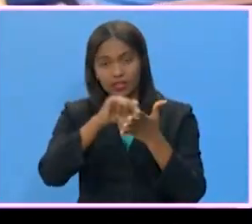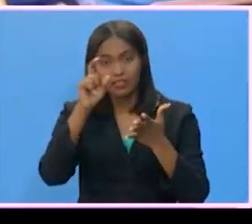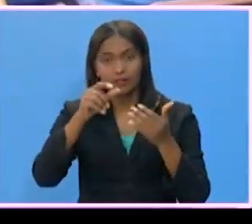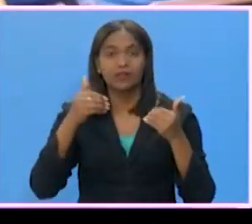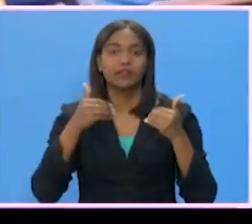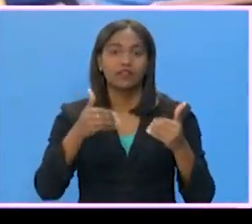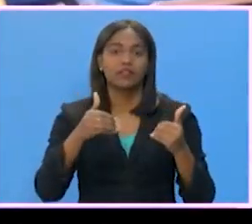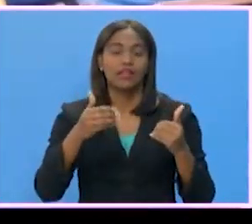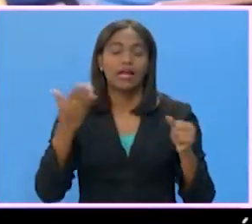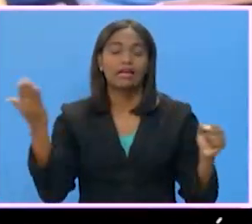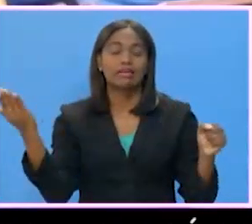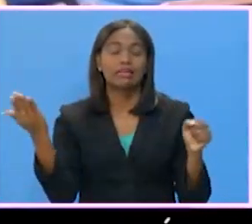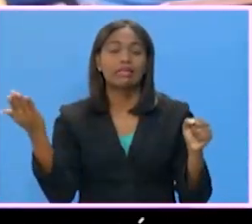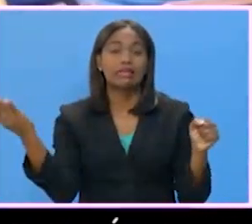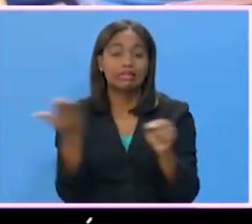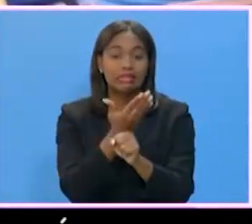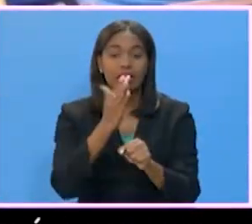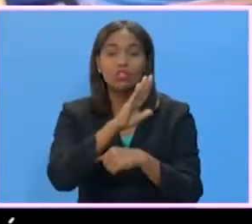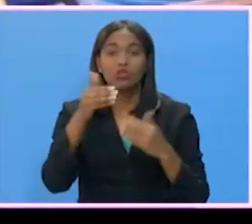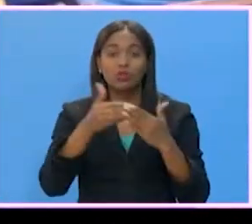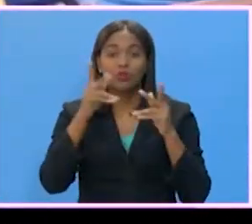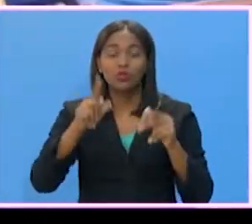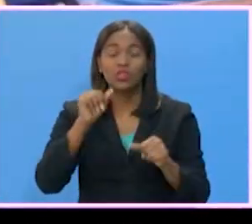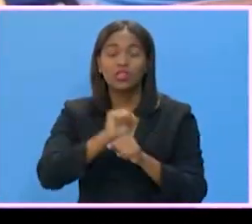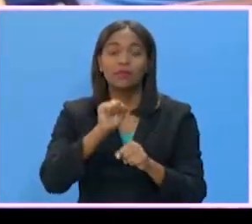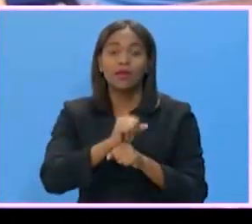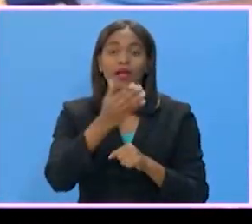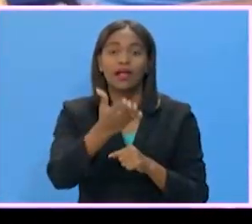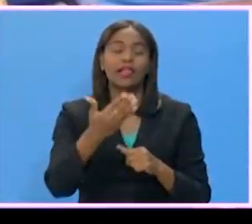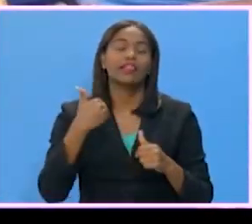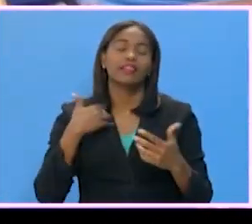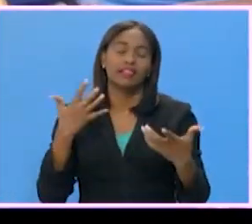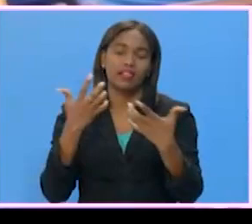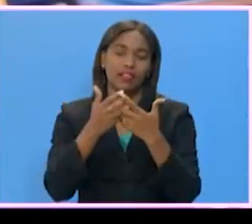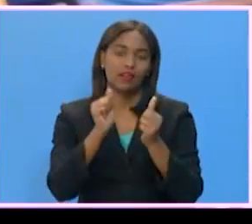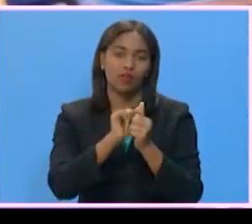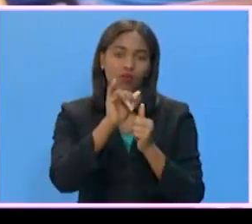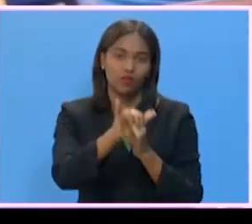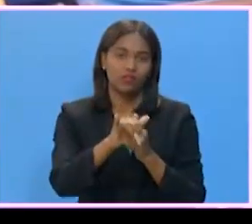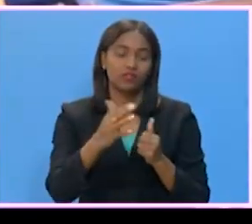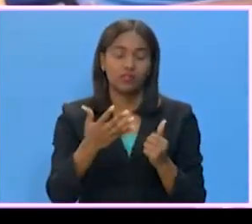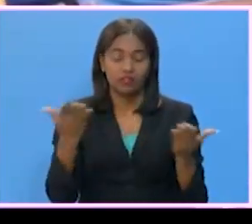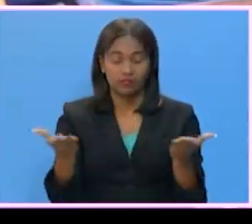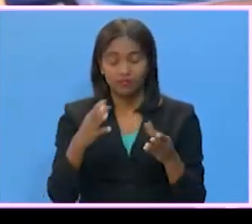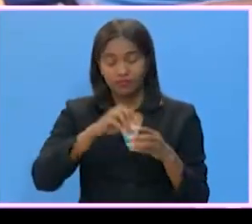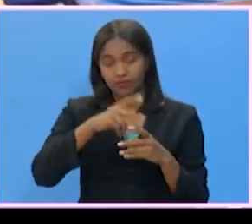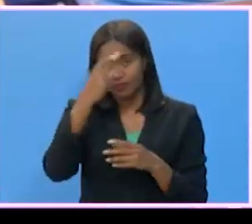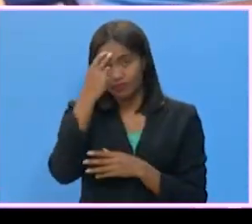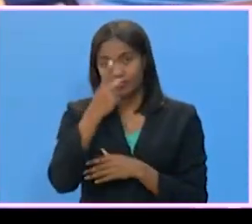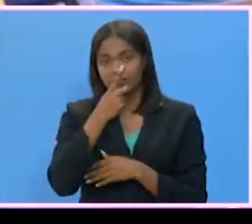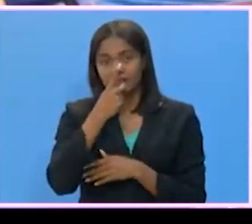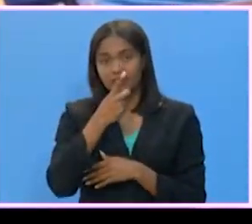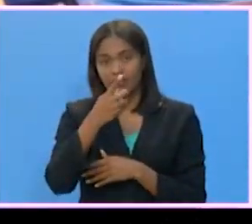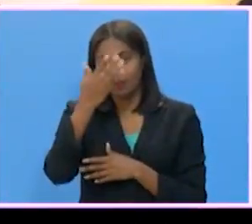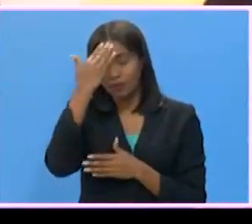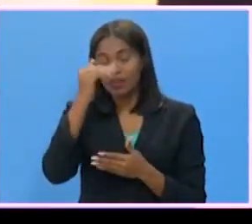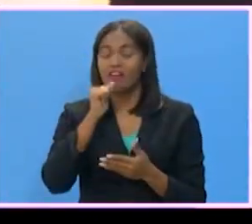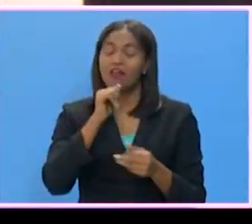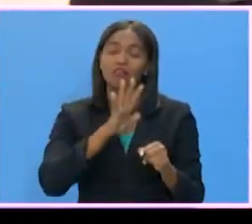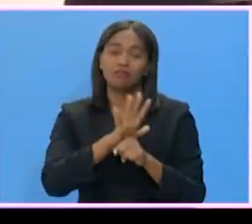es cancelar a todos los que tienen que ver con el sector energético en República Dominicana por